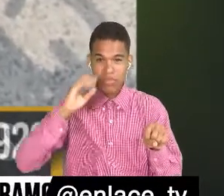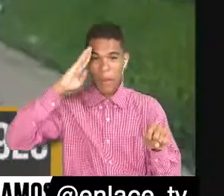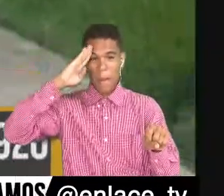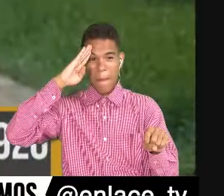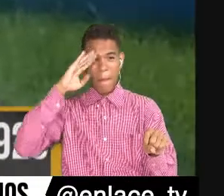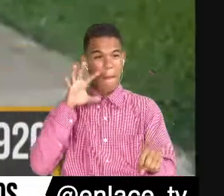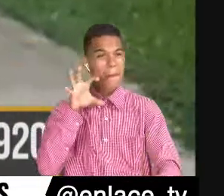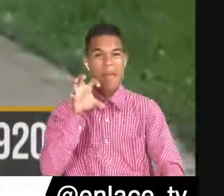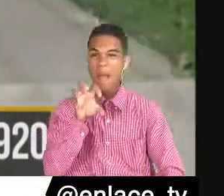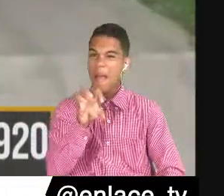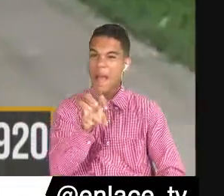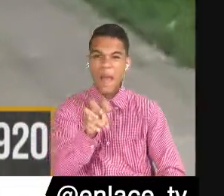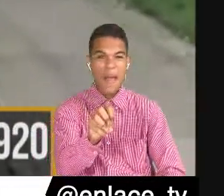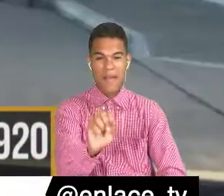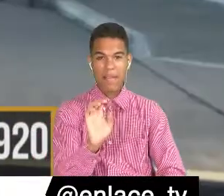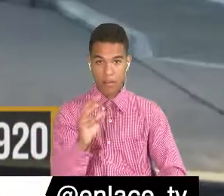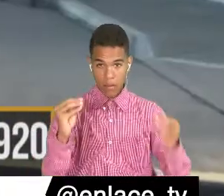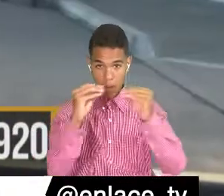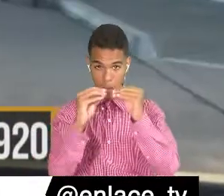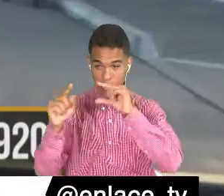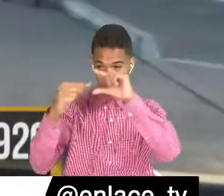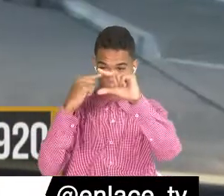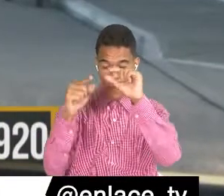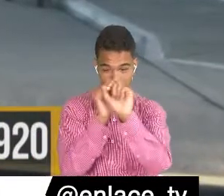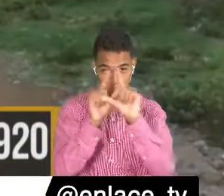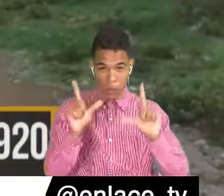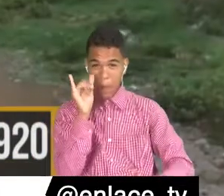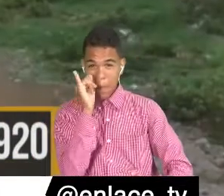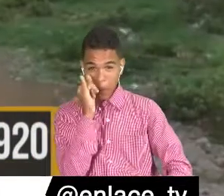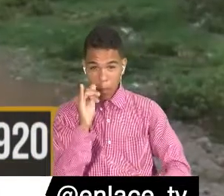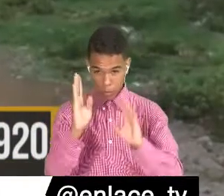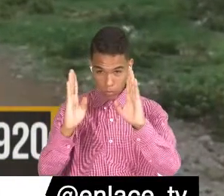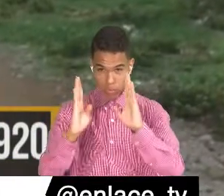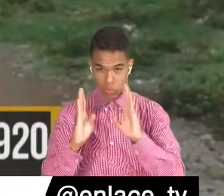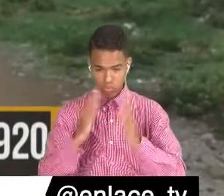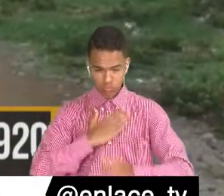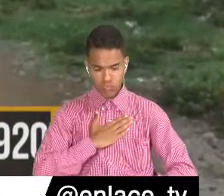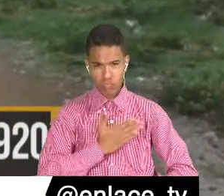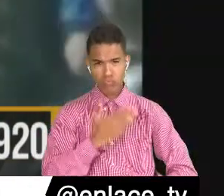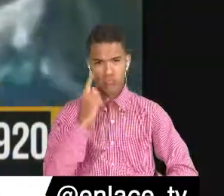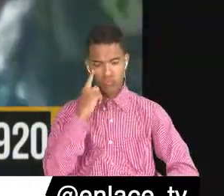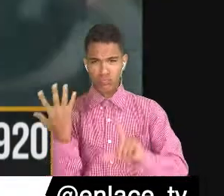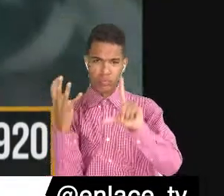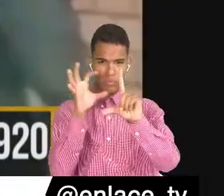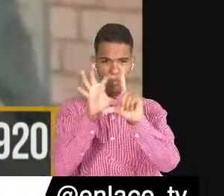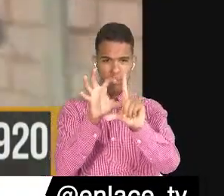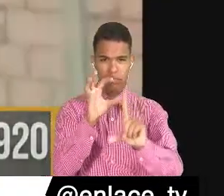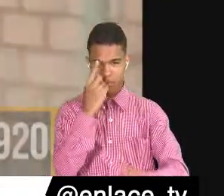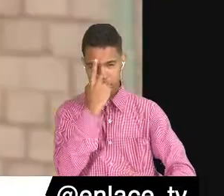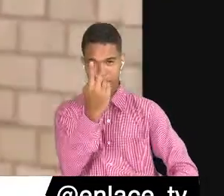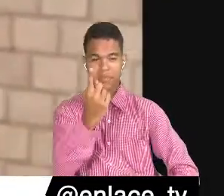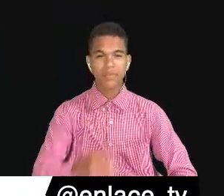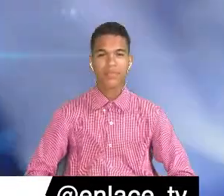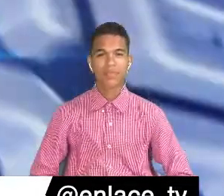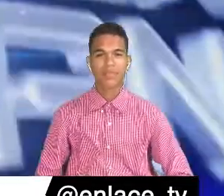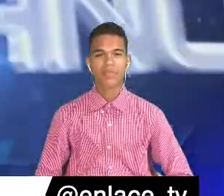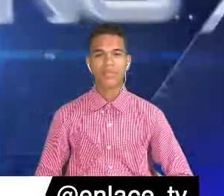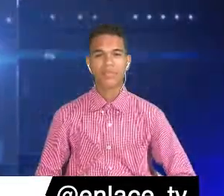Siga enviando sus denuncias a Enlace Televisión para ser presentadas aquí en Enlace Noticias, en su sección El Reportero Ciudadano.